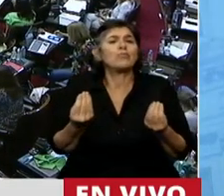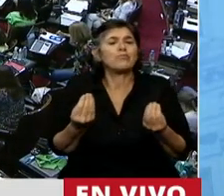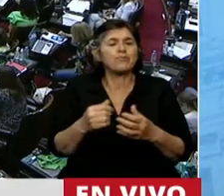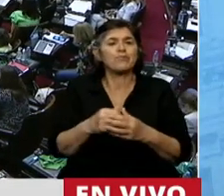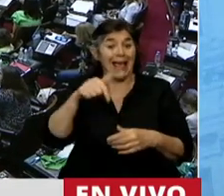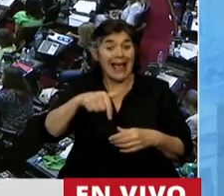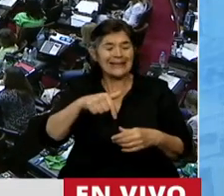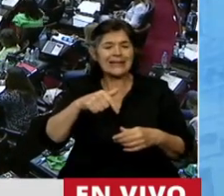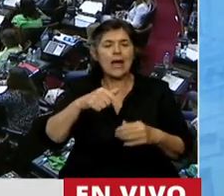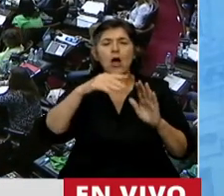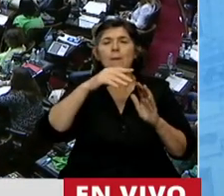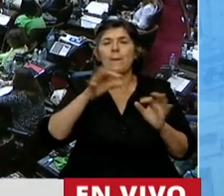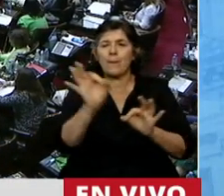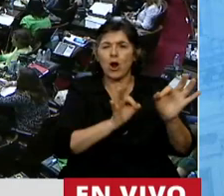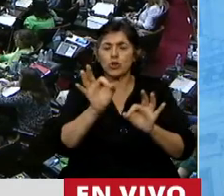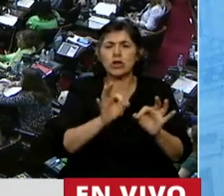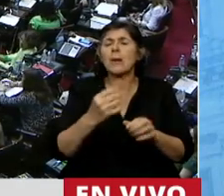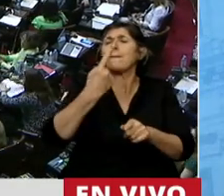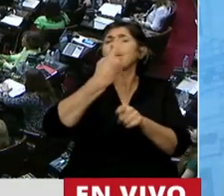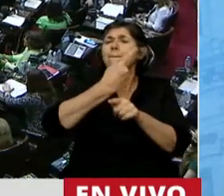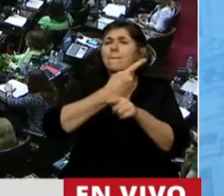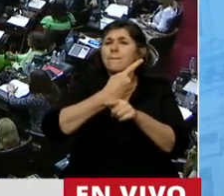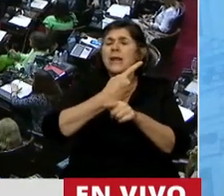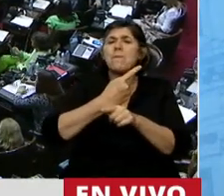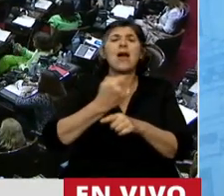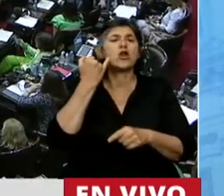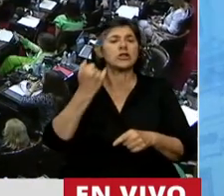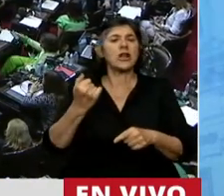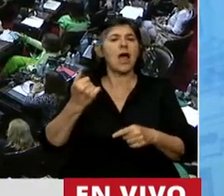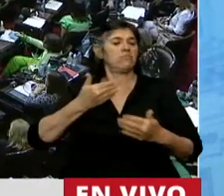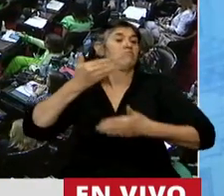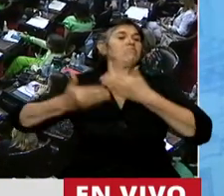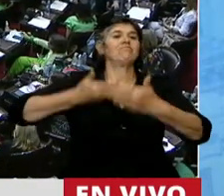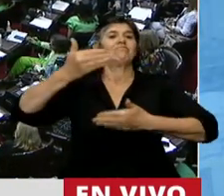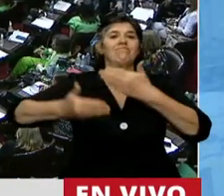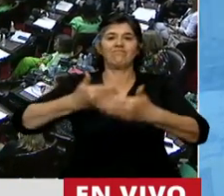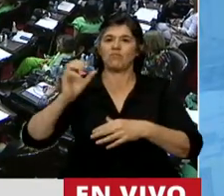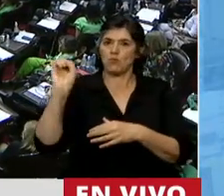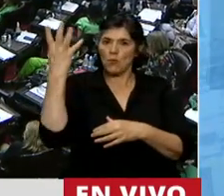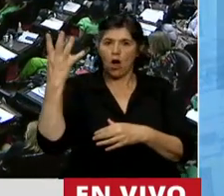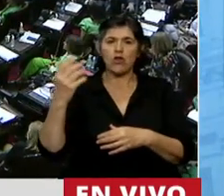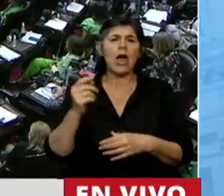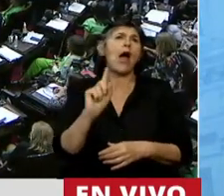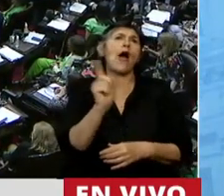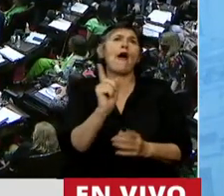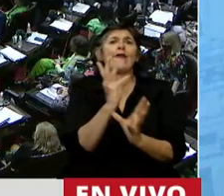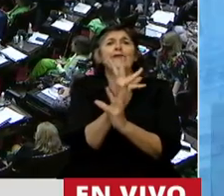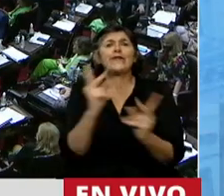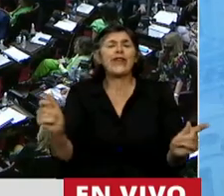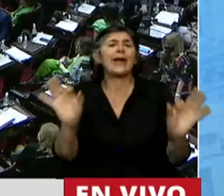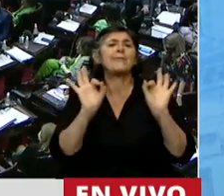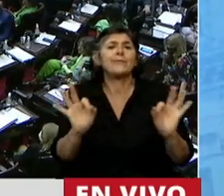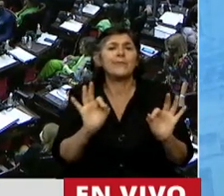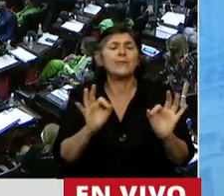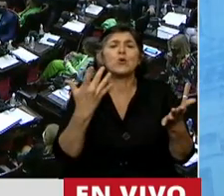proyecto es en primer lugar una enviada progresiva no es que este es el fin de todo lo que tiene con las políticas de infancia al contrario